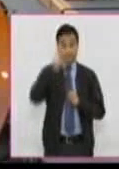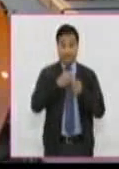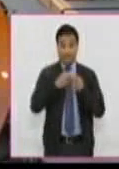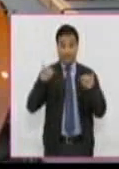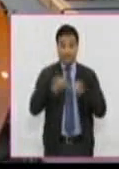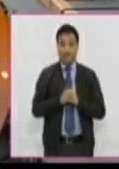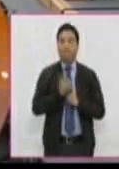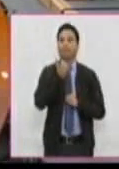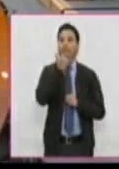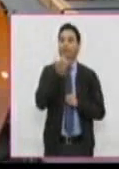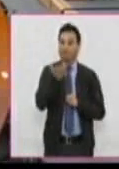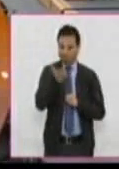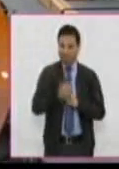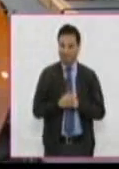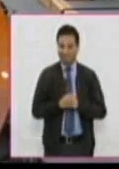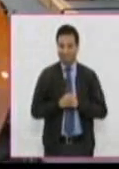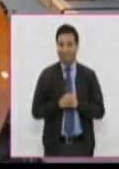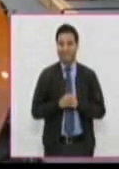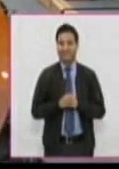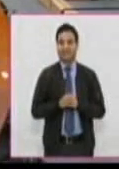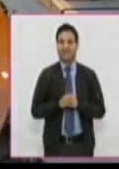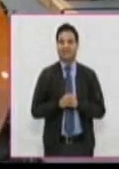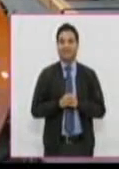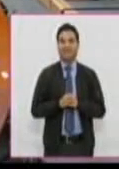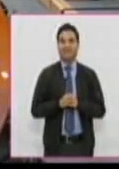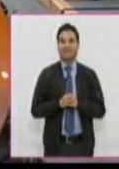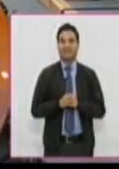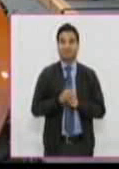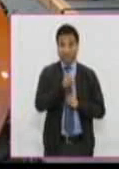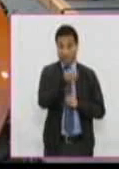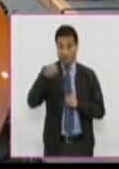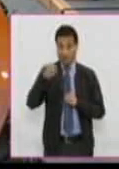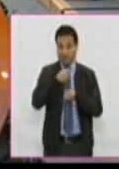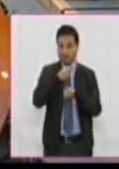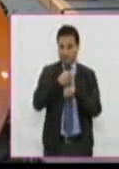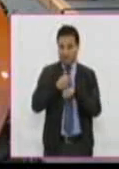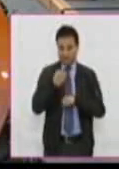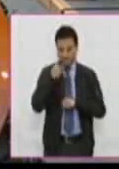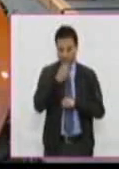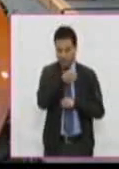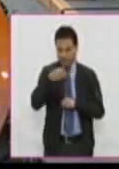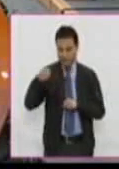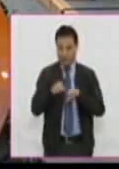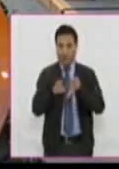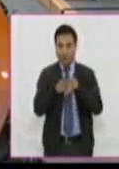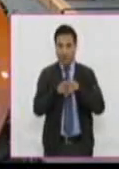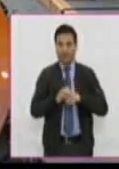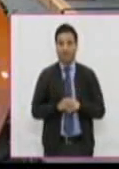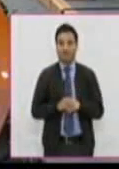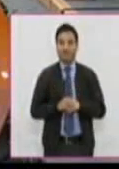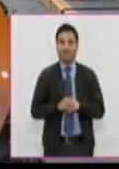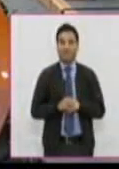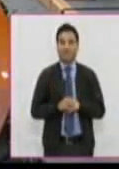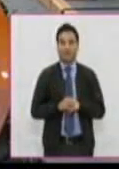que hubo ministros de culto como dirigentes de las asambleas constitutivas que se dedicaron a afiliar gente, y a